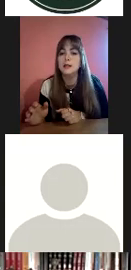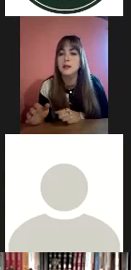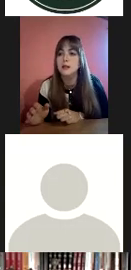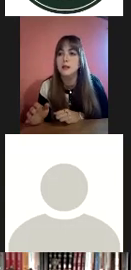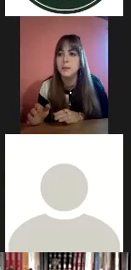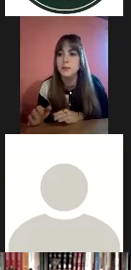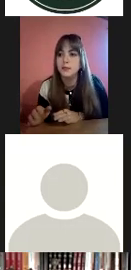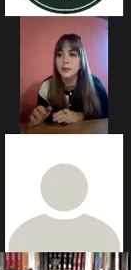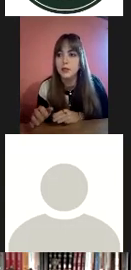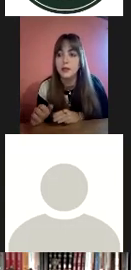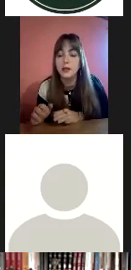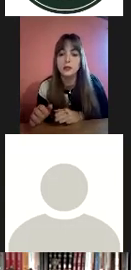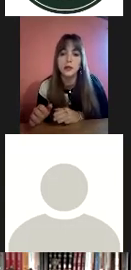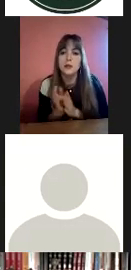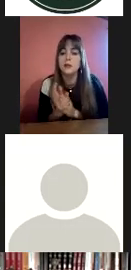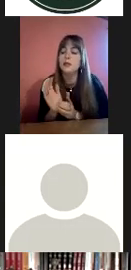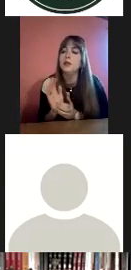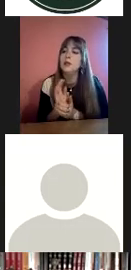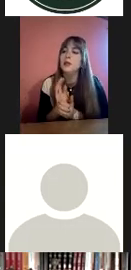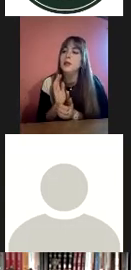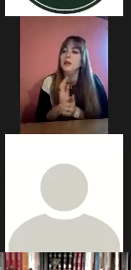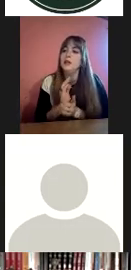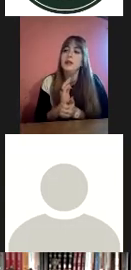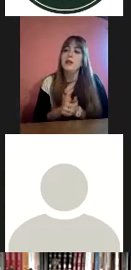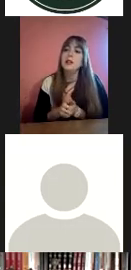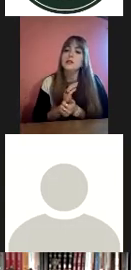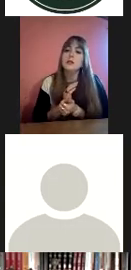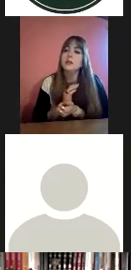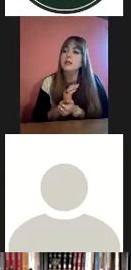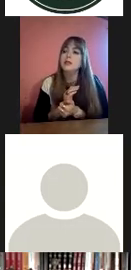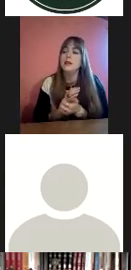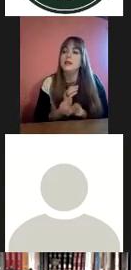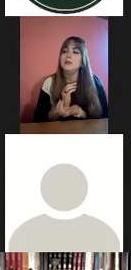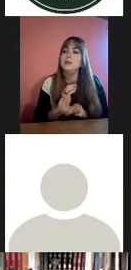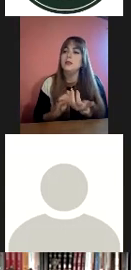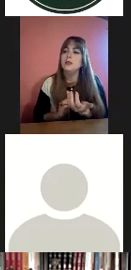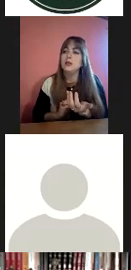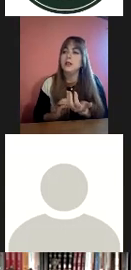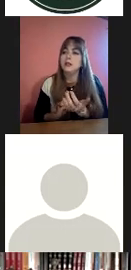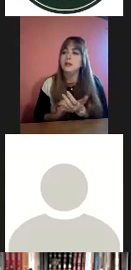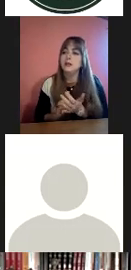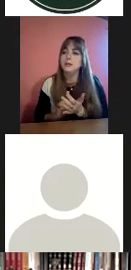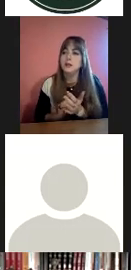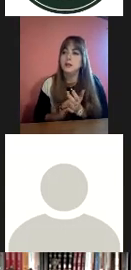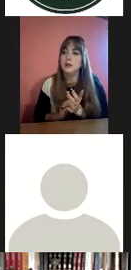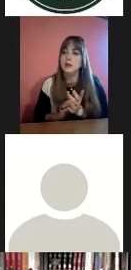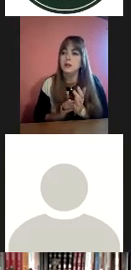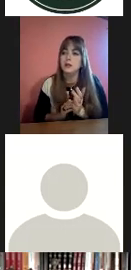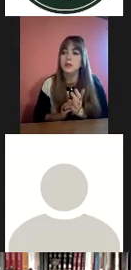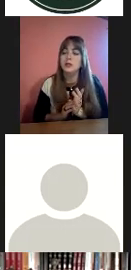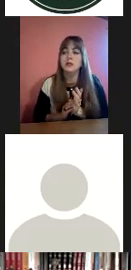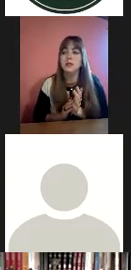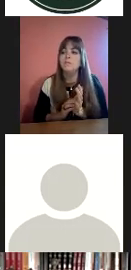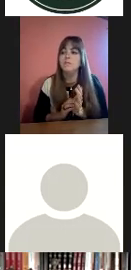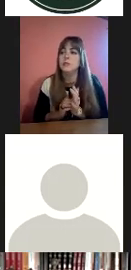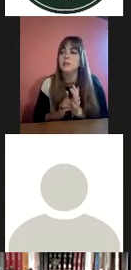cantidad de casos que vemos, ¿no? Y los casos de violencia, ese perrito es Chocolate, creo que todos